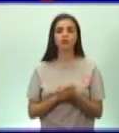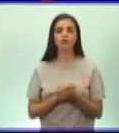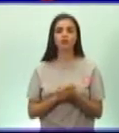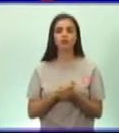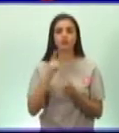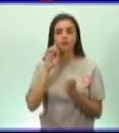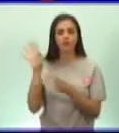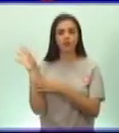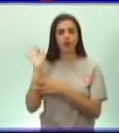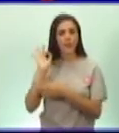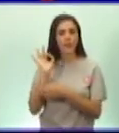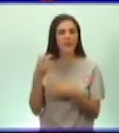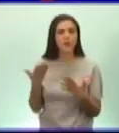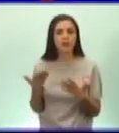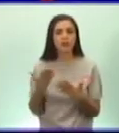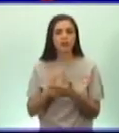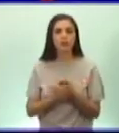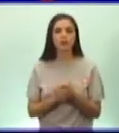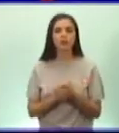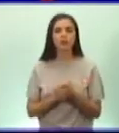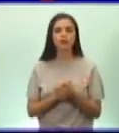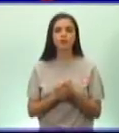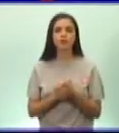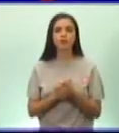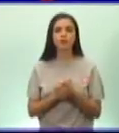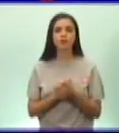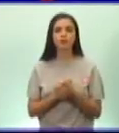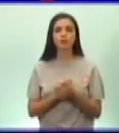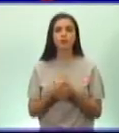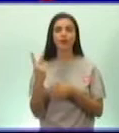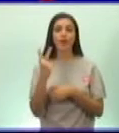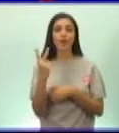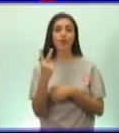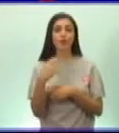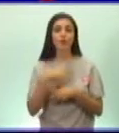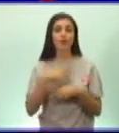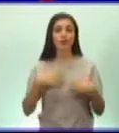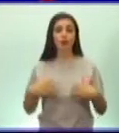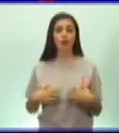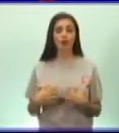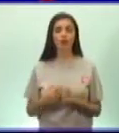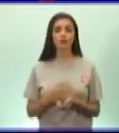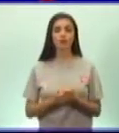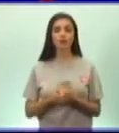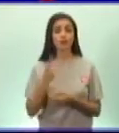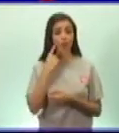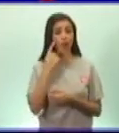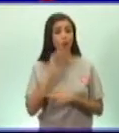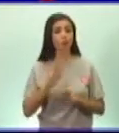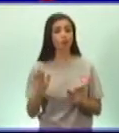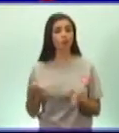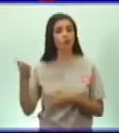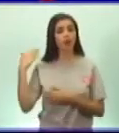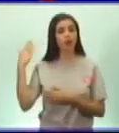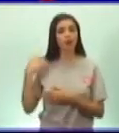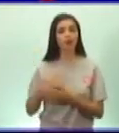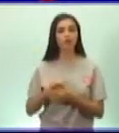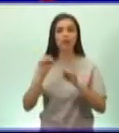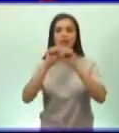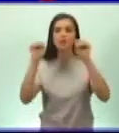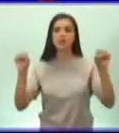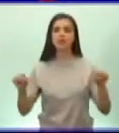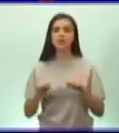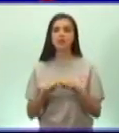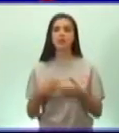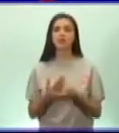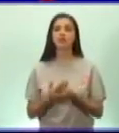En esta figura ustedes van a observar dos órganos que ya ustedes conocen de este sistema, que este